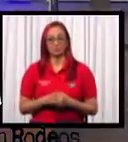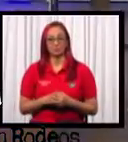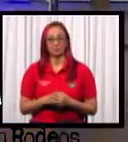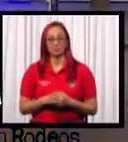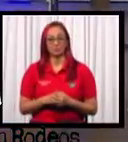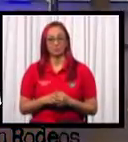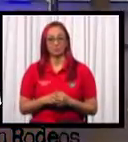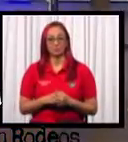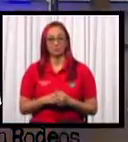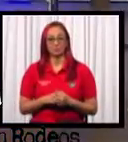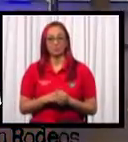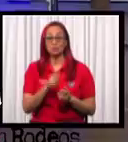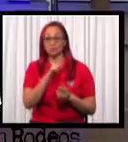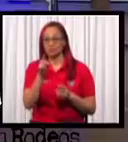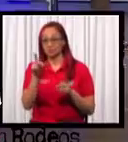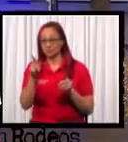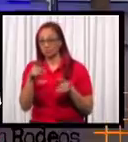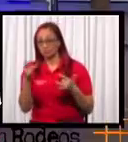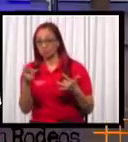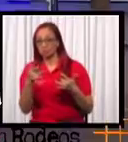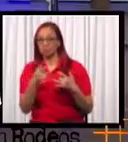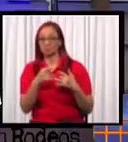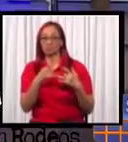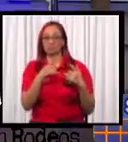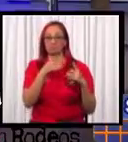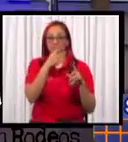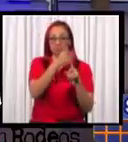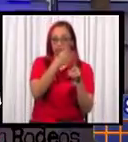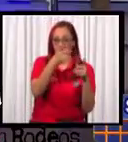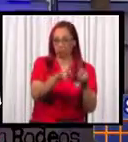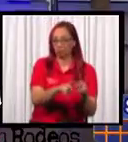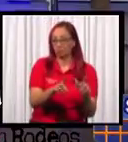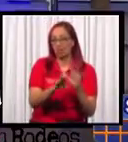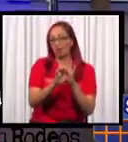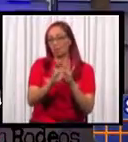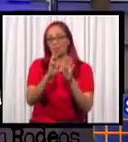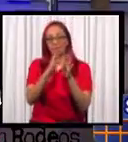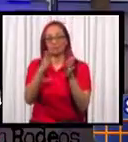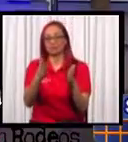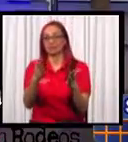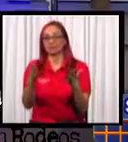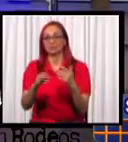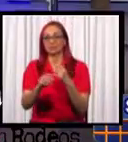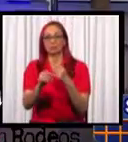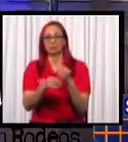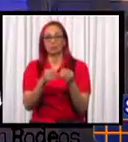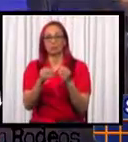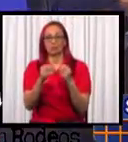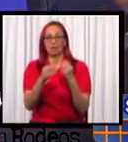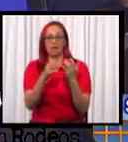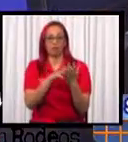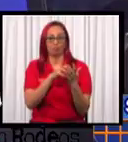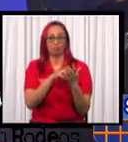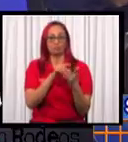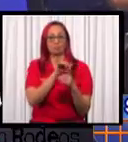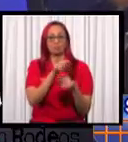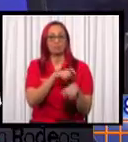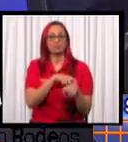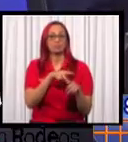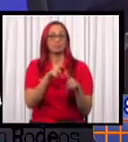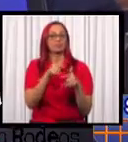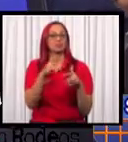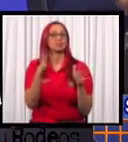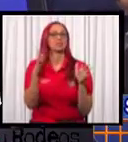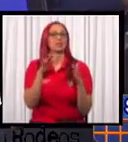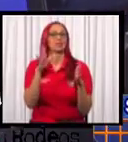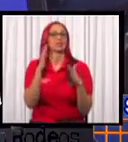Ustedes son fieles defensores de su causa, ¿verdad? Como representantes del producto del arroz. A la vez, bueno, ya de antemano se sabe y